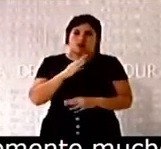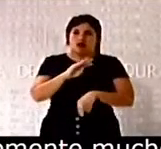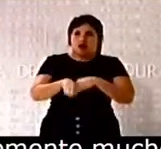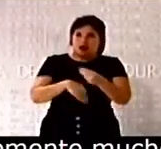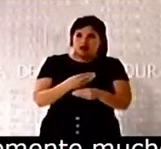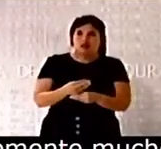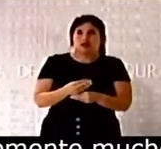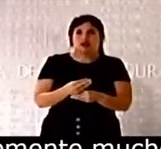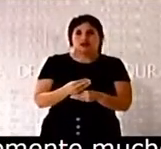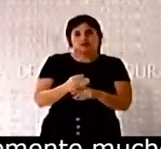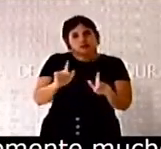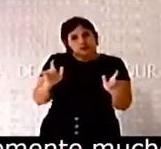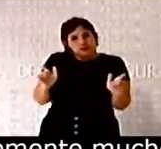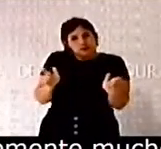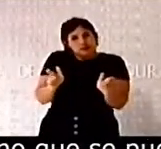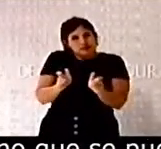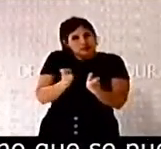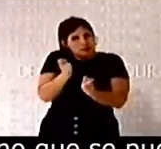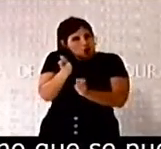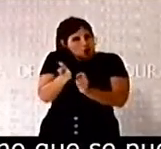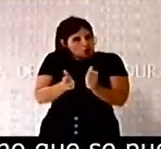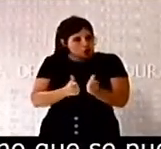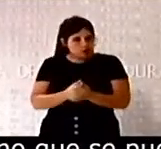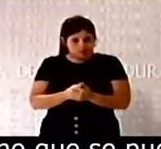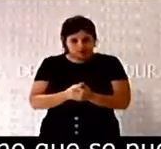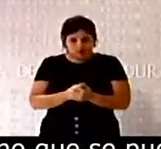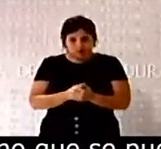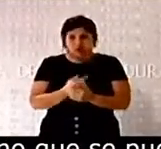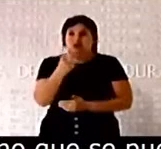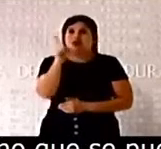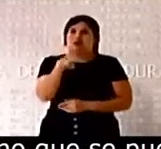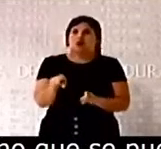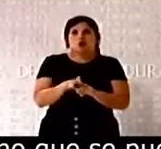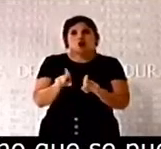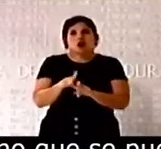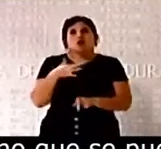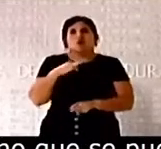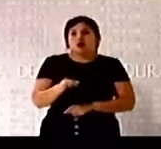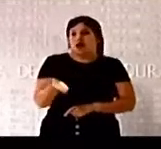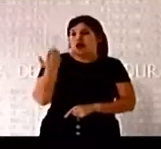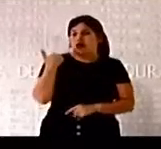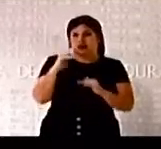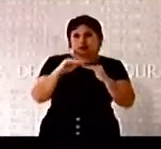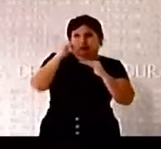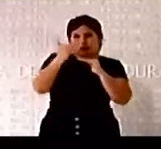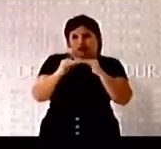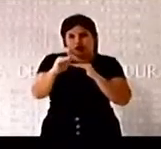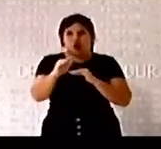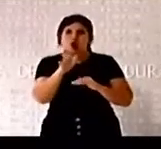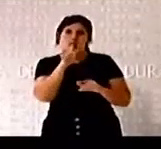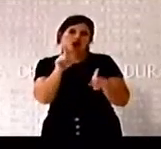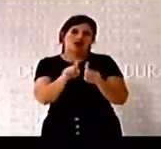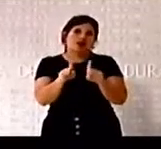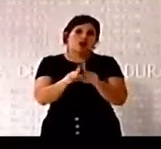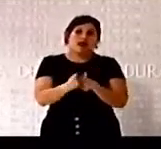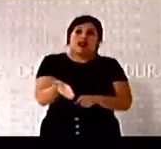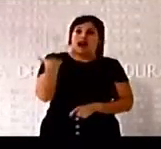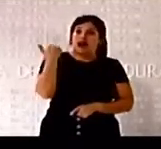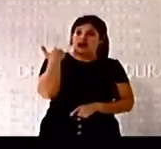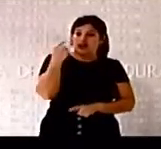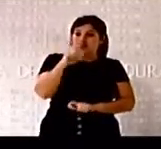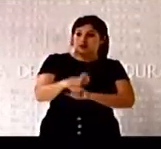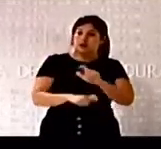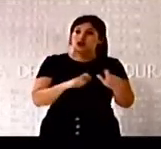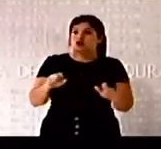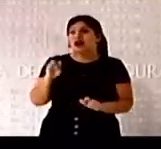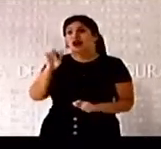esa bajada continuada. Podremos tener oscilaciones, como tuvimos en el día de ayer, que hubo una subida discreta de la incidencia acumulada a